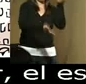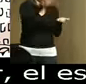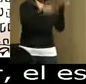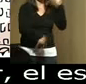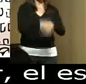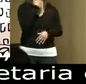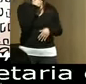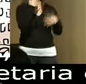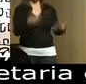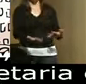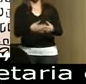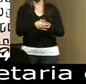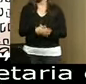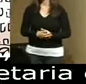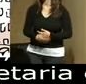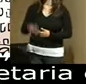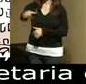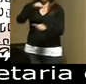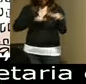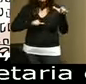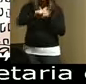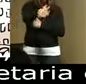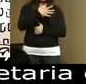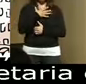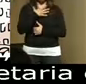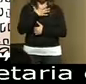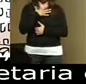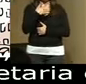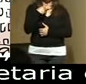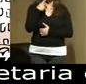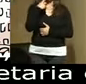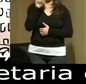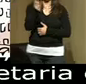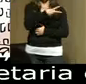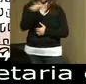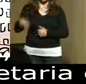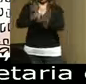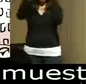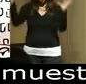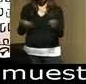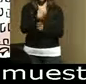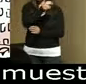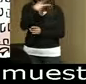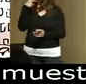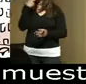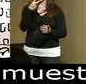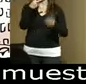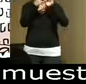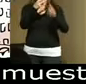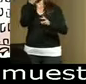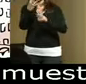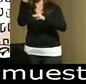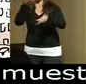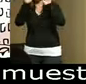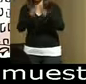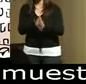el cuestionario. A partir de ahí, mis principales conclusiones son básicamente cuatro. Básicamente son, pasamos por favor, ya